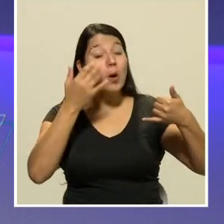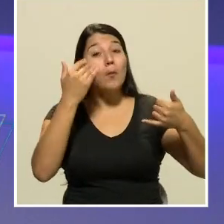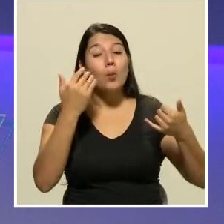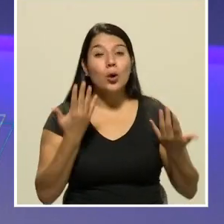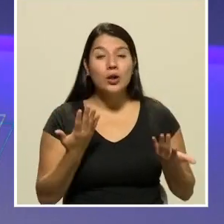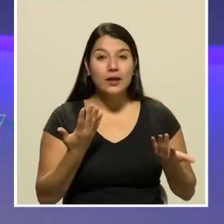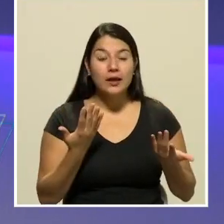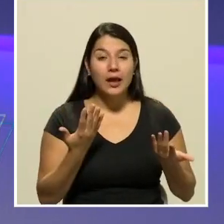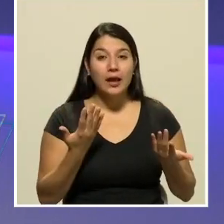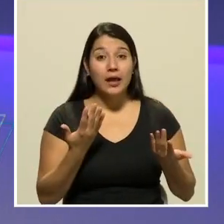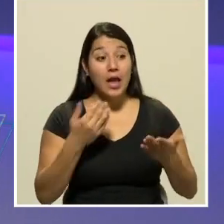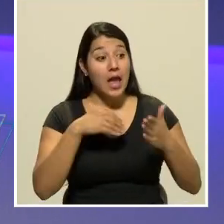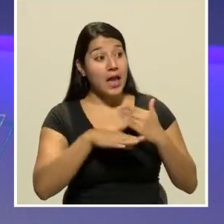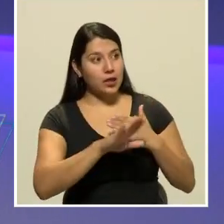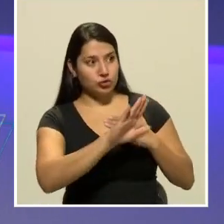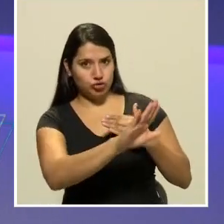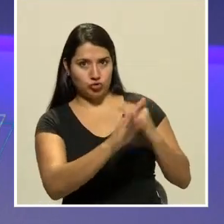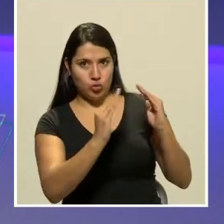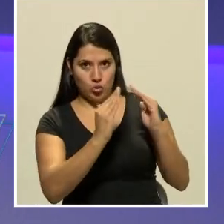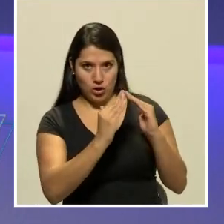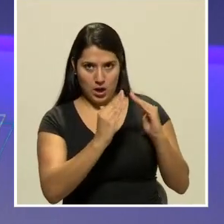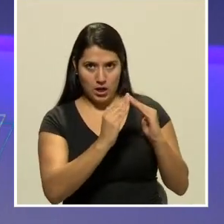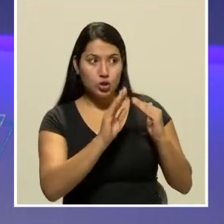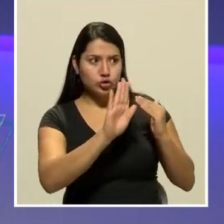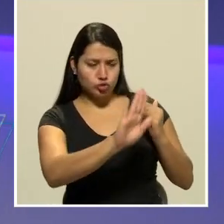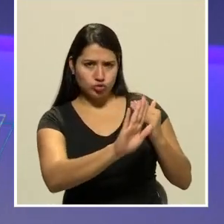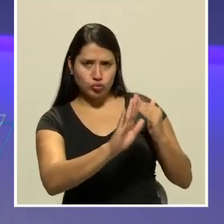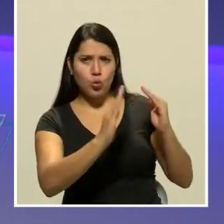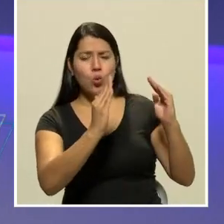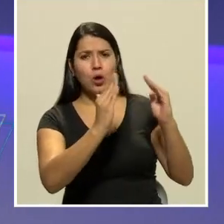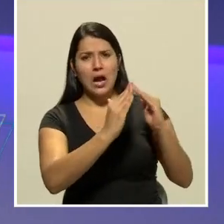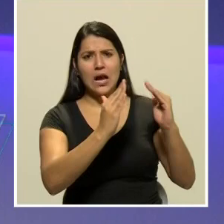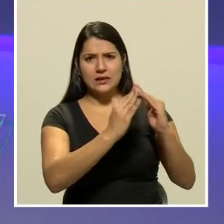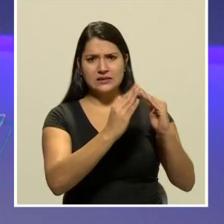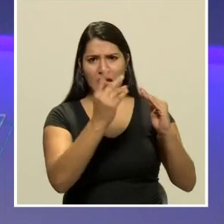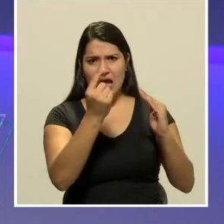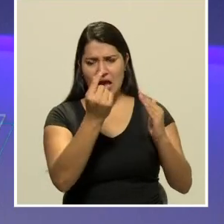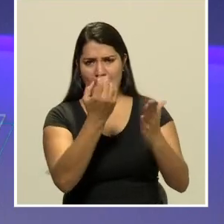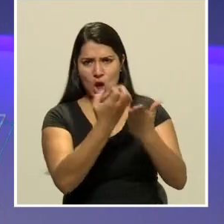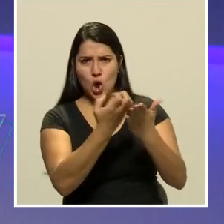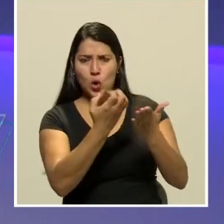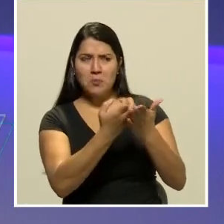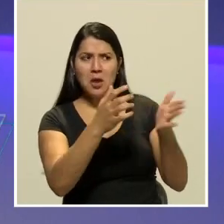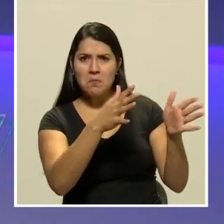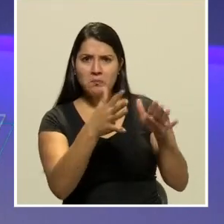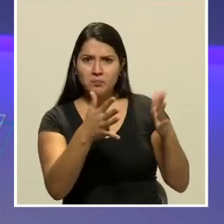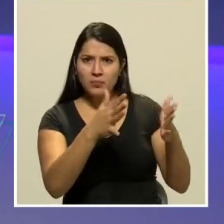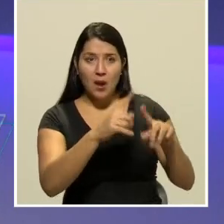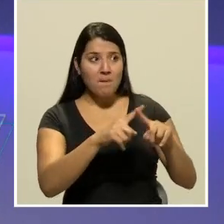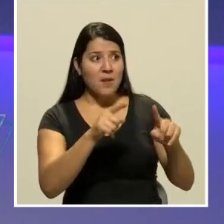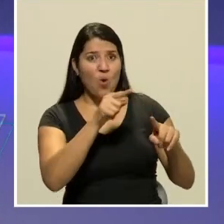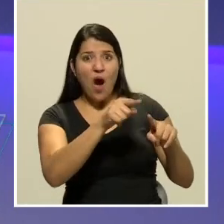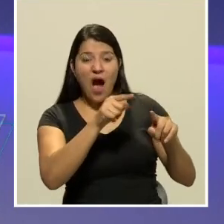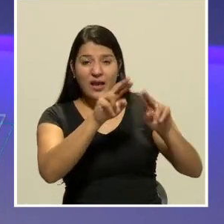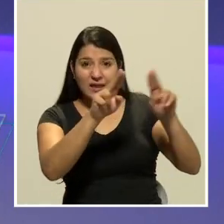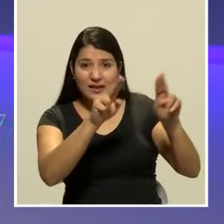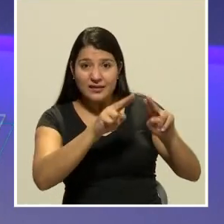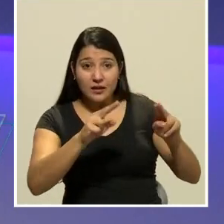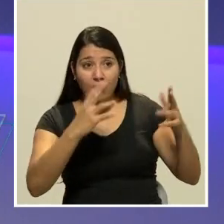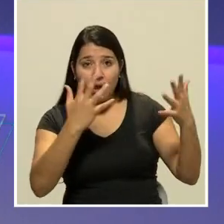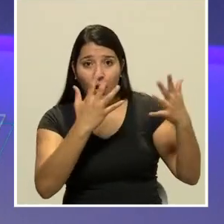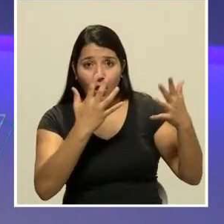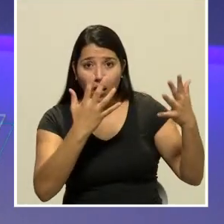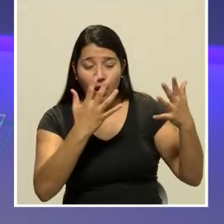aún en su hogar, que es un hogar de clase media probablemente, se cortó la